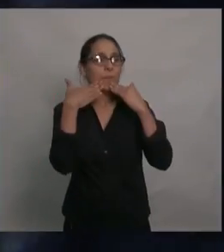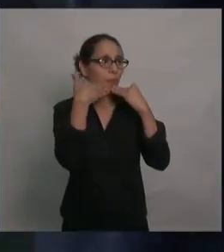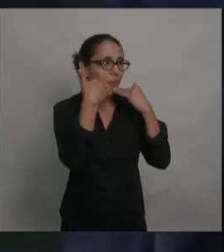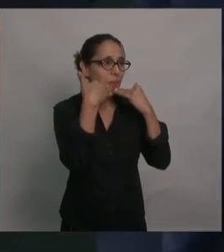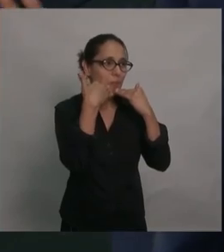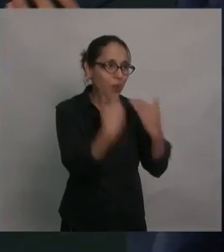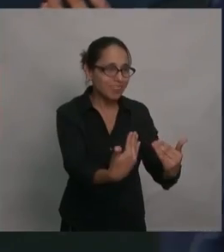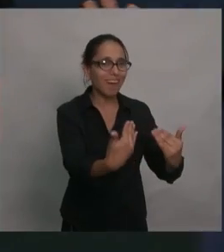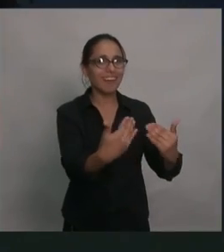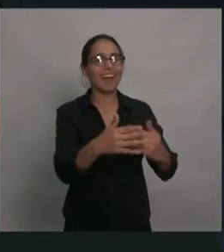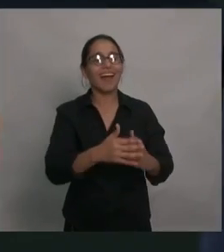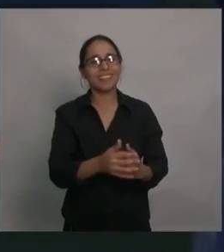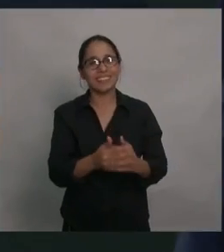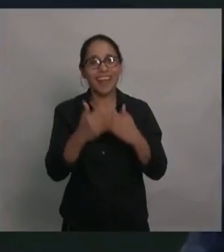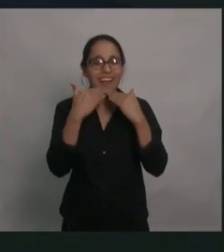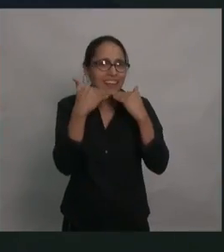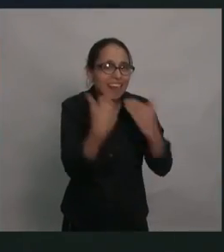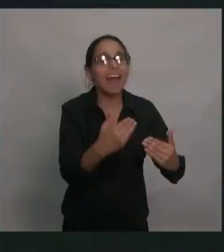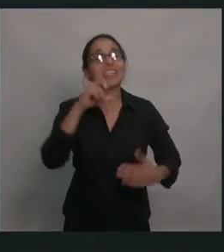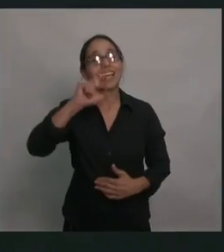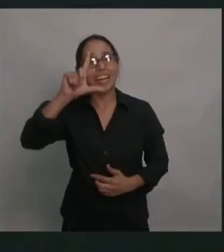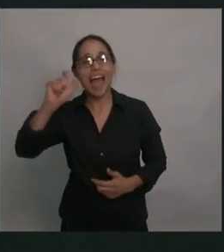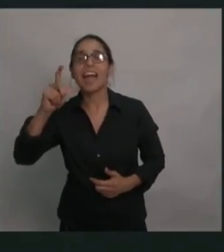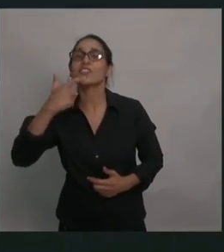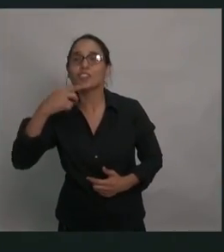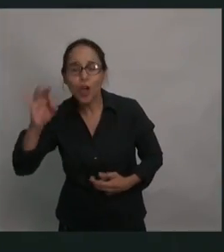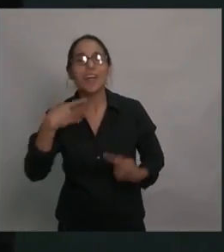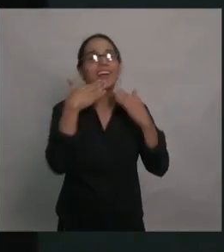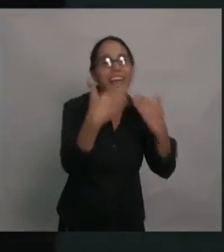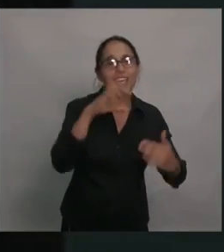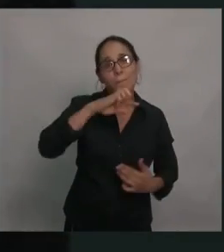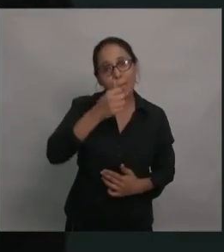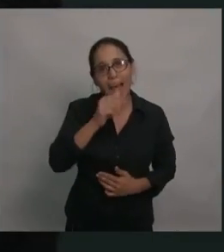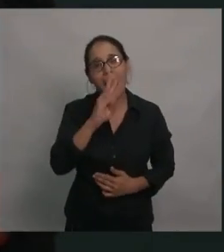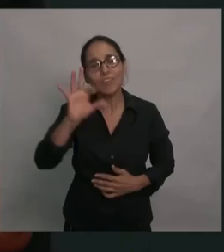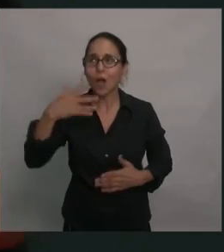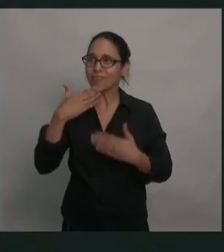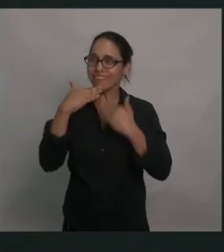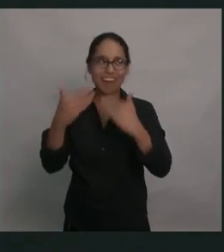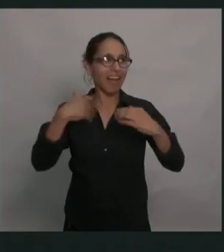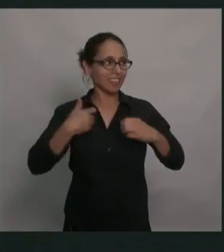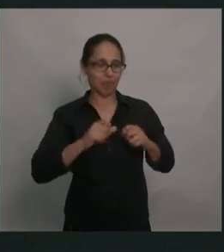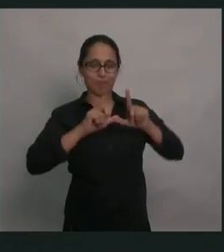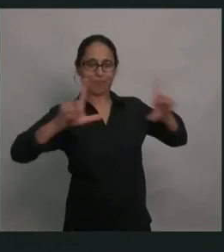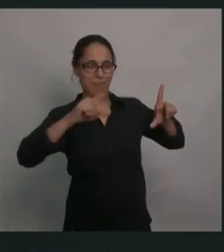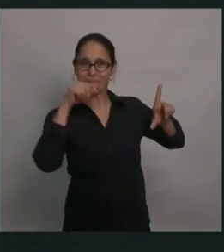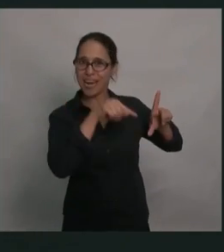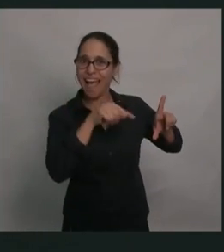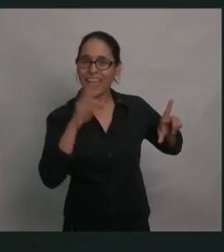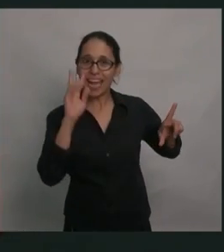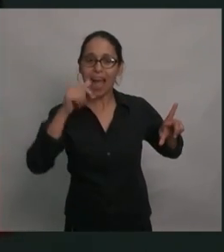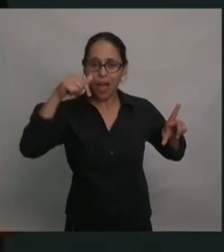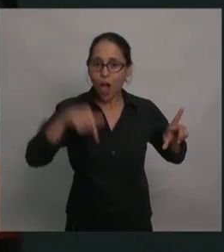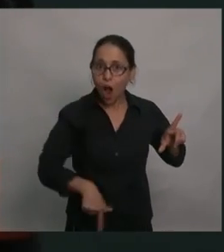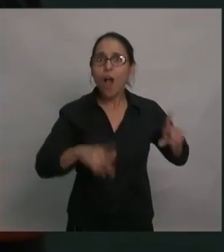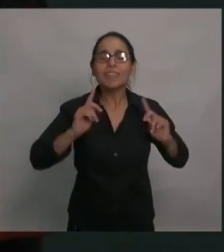Muchas gracias Pablo, muchas gracias a Claxo. La verdad que les agradezco infinitamente esta placa. Realmente hoy me habían